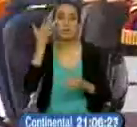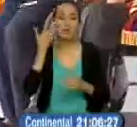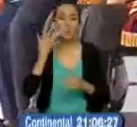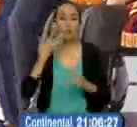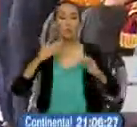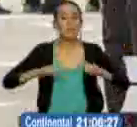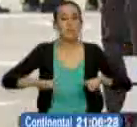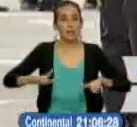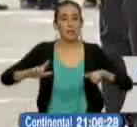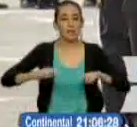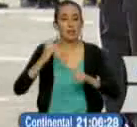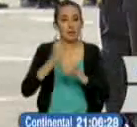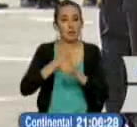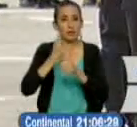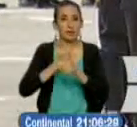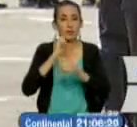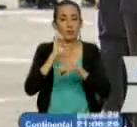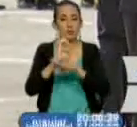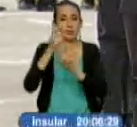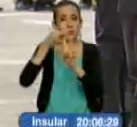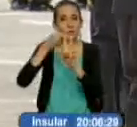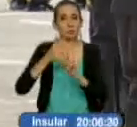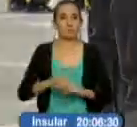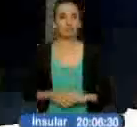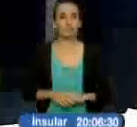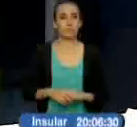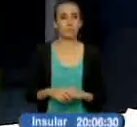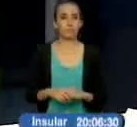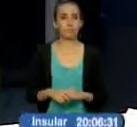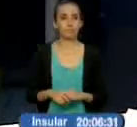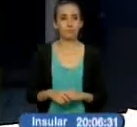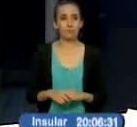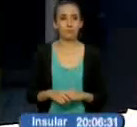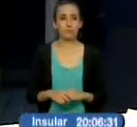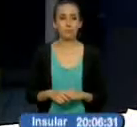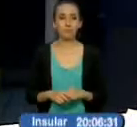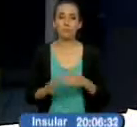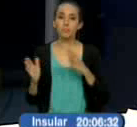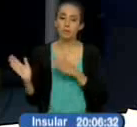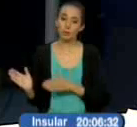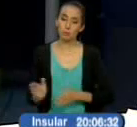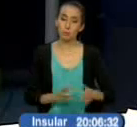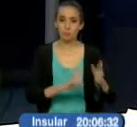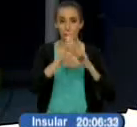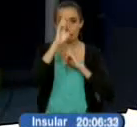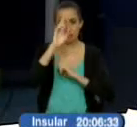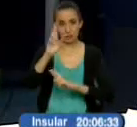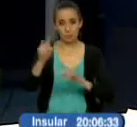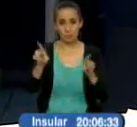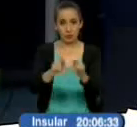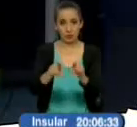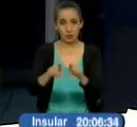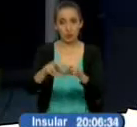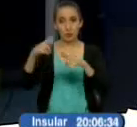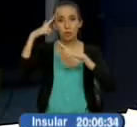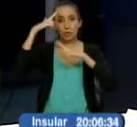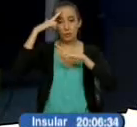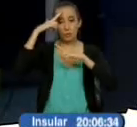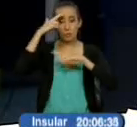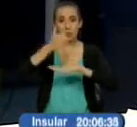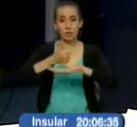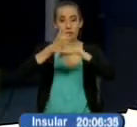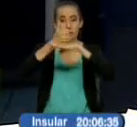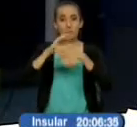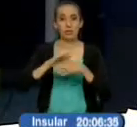presidente Moreno. Javier Ceballos, Ecuador TV. Y como una etapa de respeto mutuo, califica el coronel en servicio pasivo